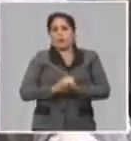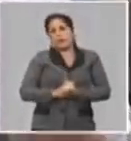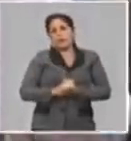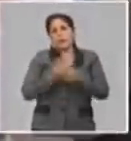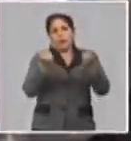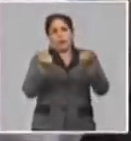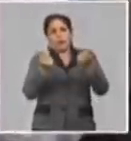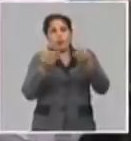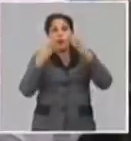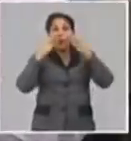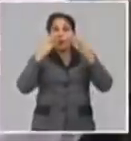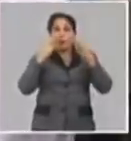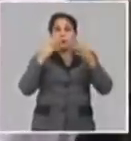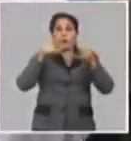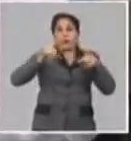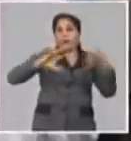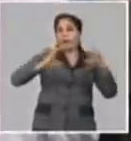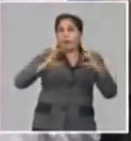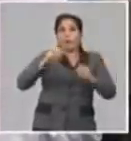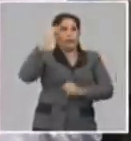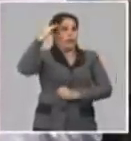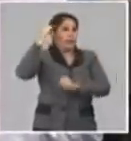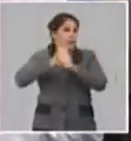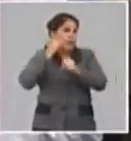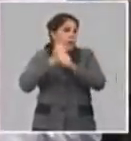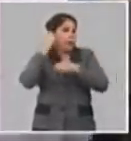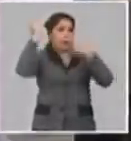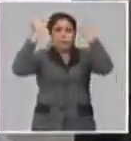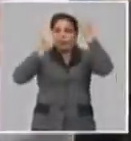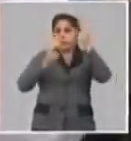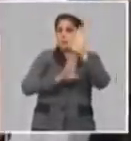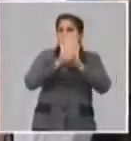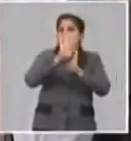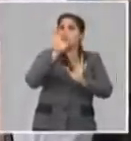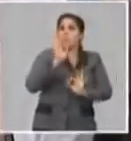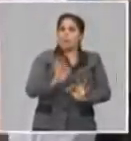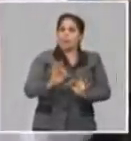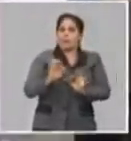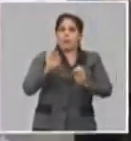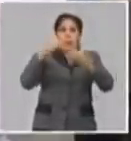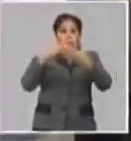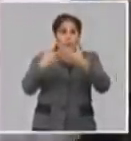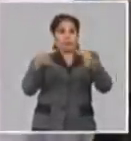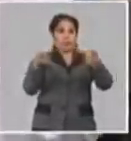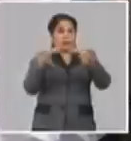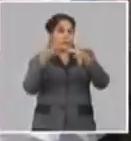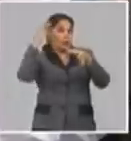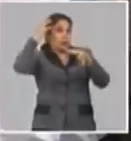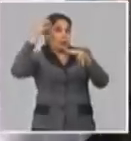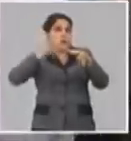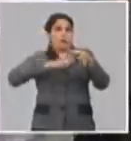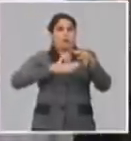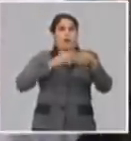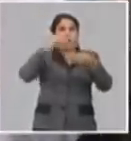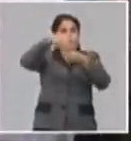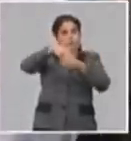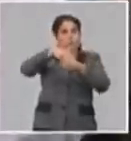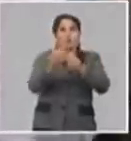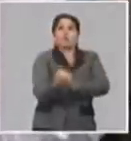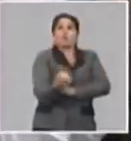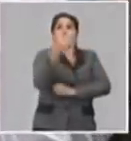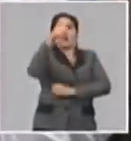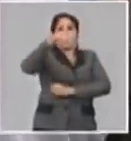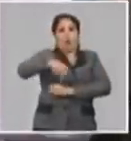economía. Es parte de esta estrategia su evolución y desarrollo bajo esa concepción. y vamos a trabajar bien ya en su regulación, en